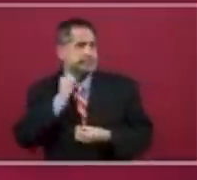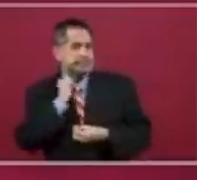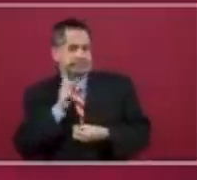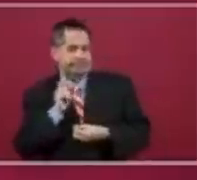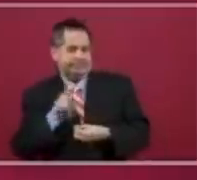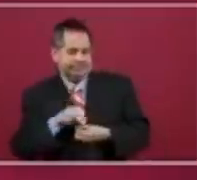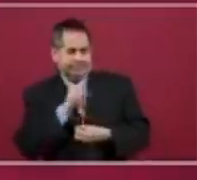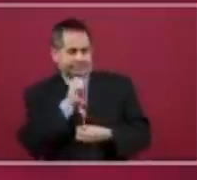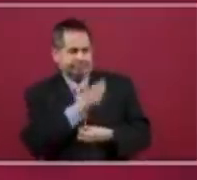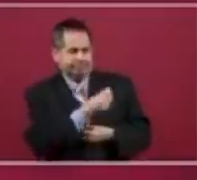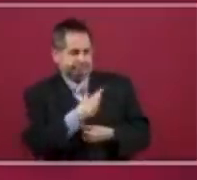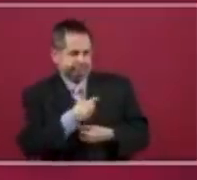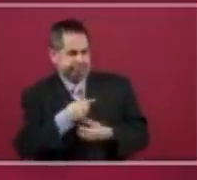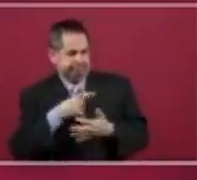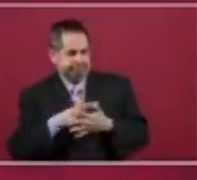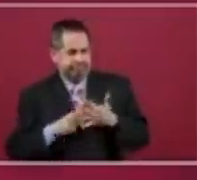quienes